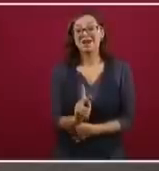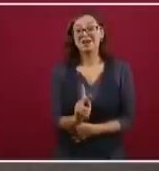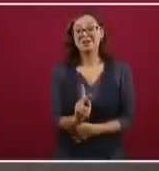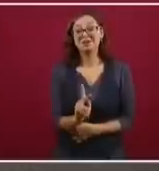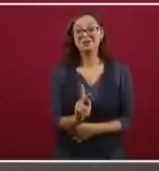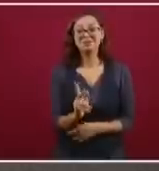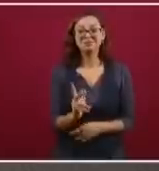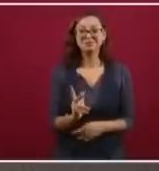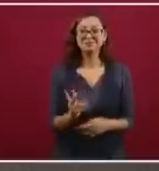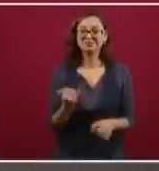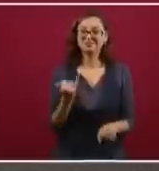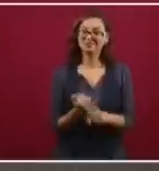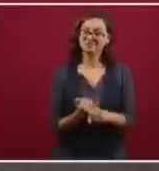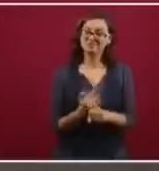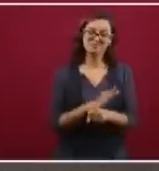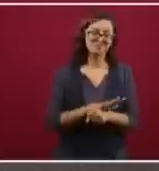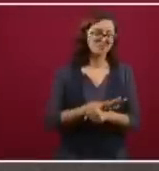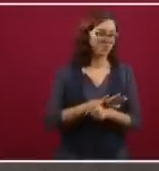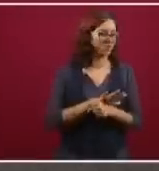mantener